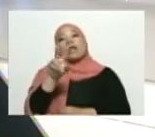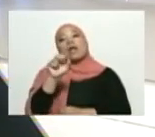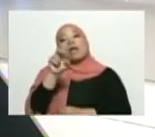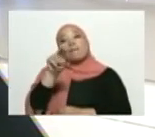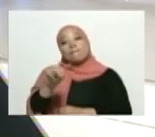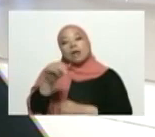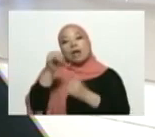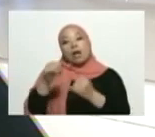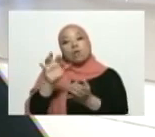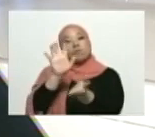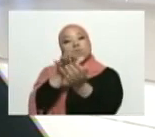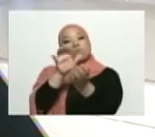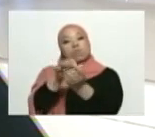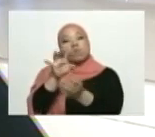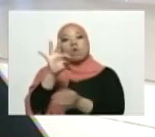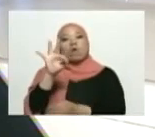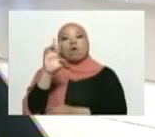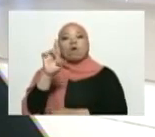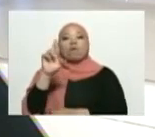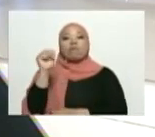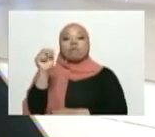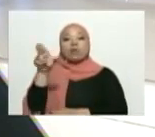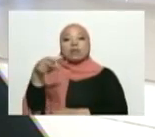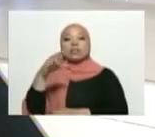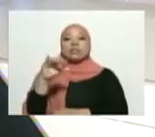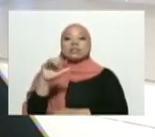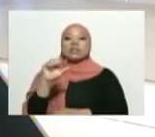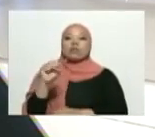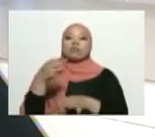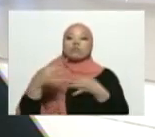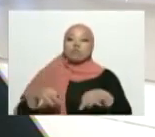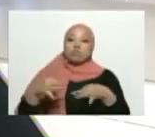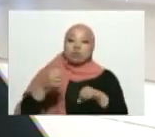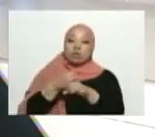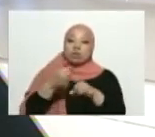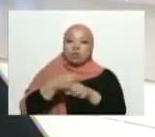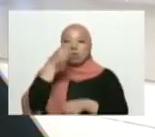territorio insular Francisco de Miranda. Fueron tres cambios para comenzar este año 2023.